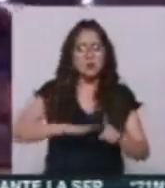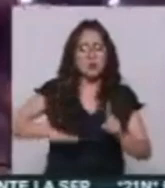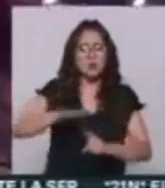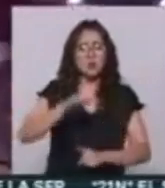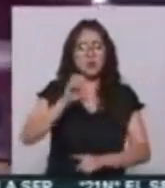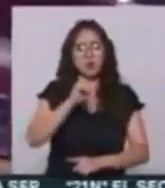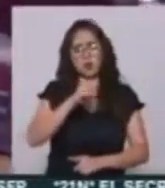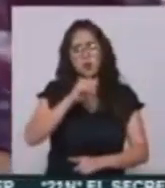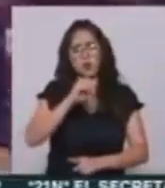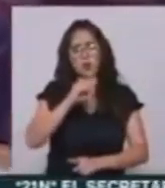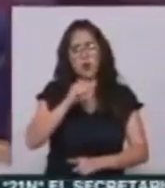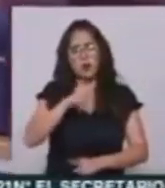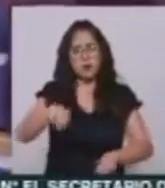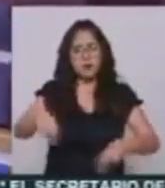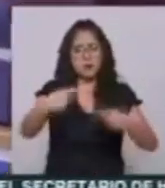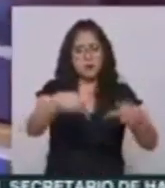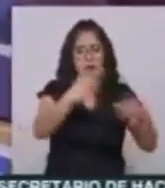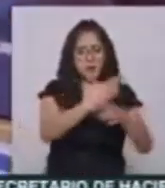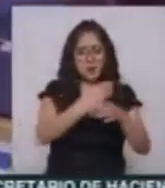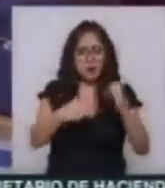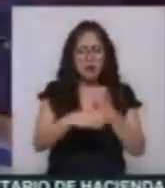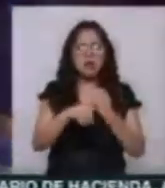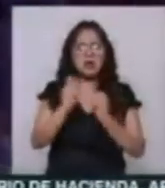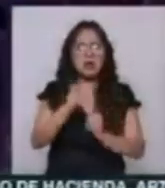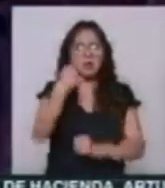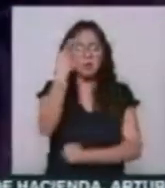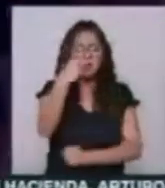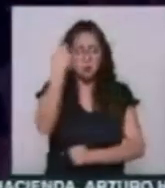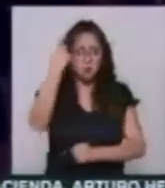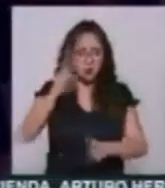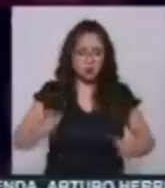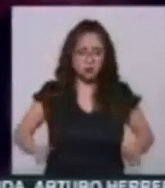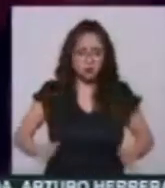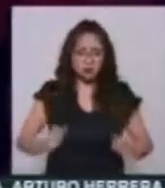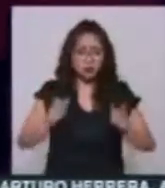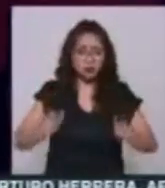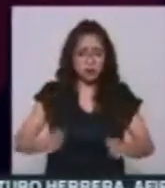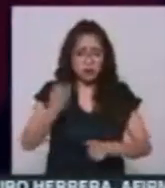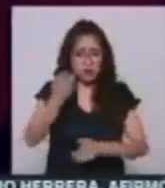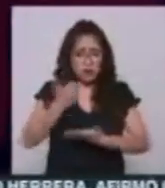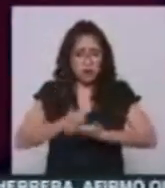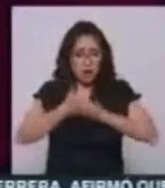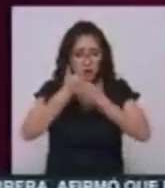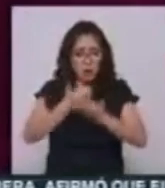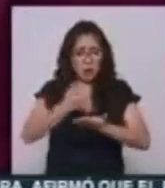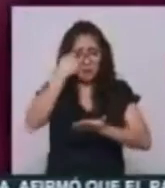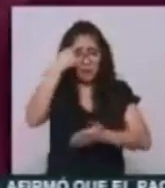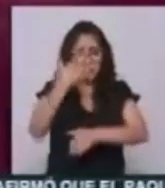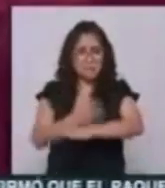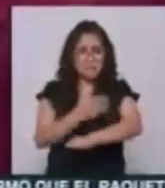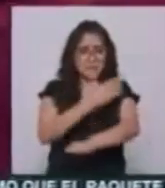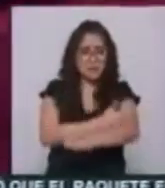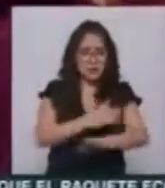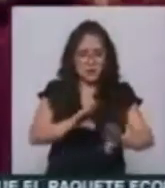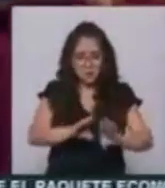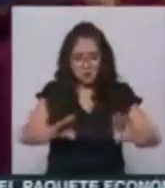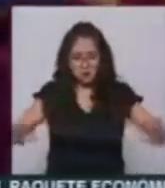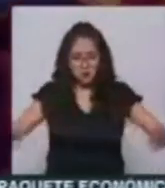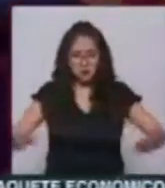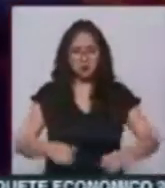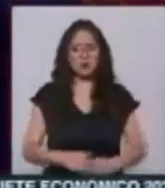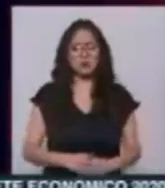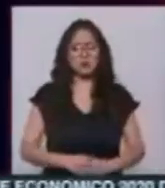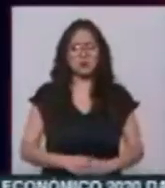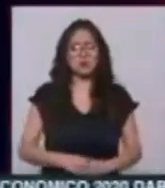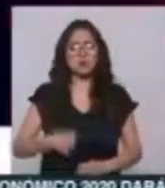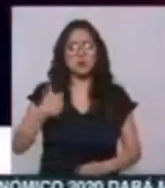sus productos. Lo hace con su silla de ruedas, misma que ocupa como mesa para poner las cosas que vende. Ahí pongo la tablita y